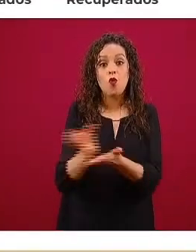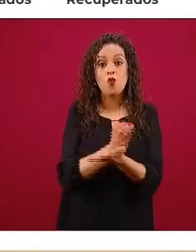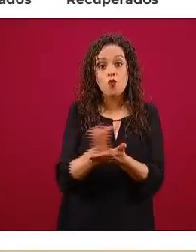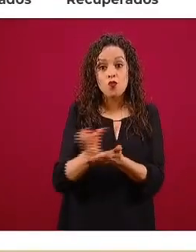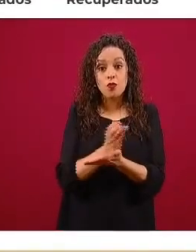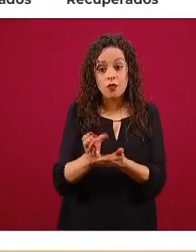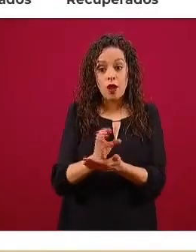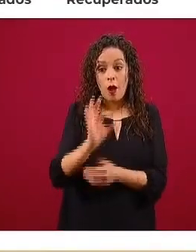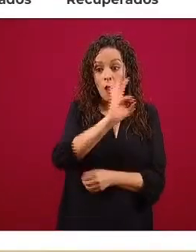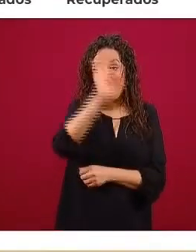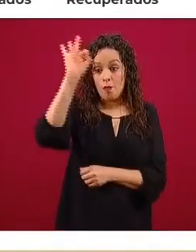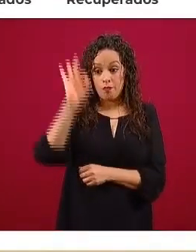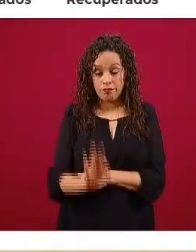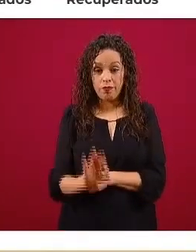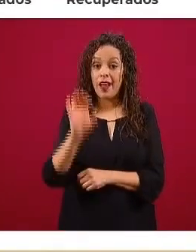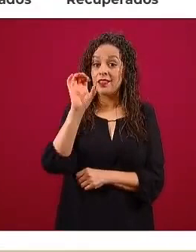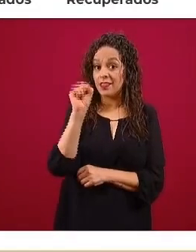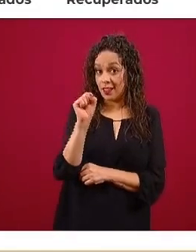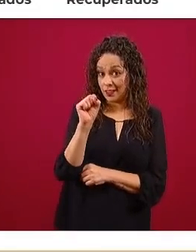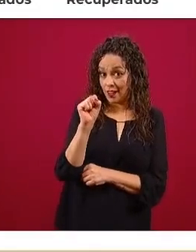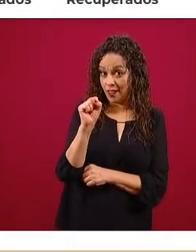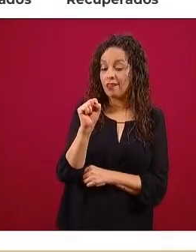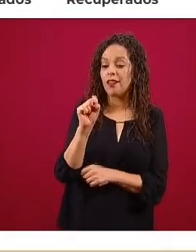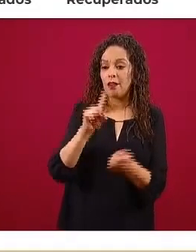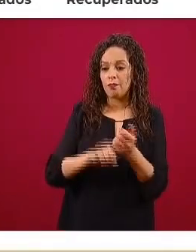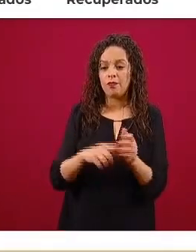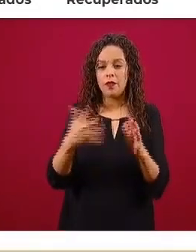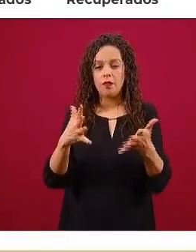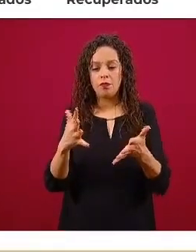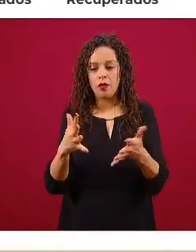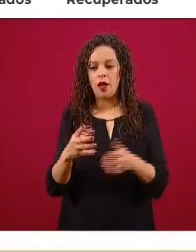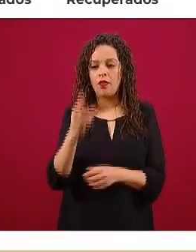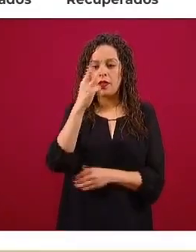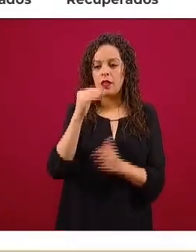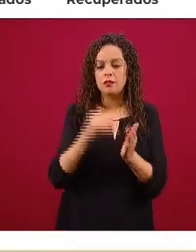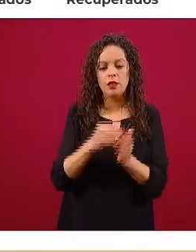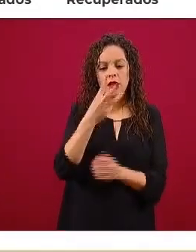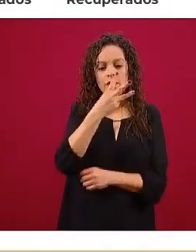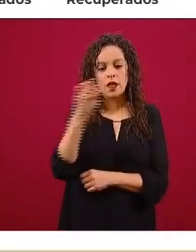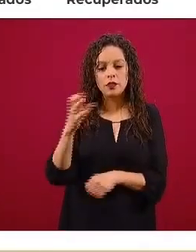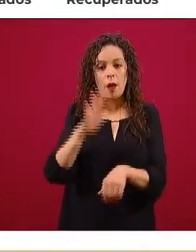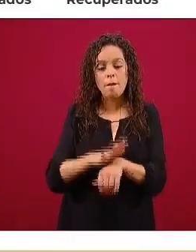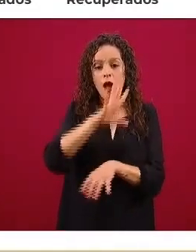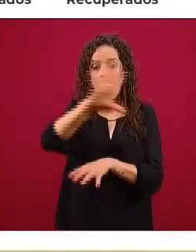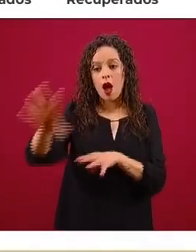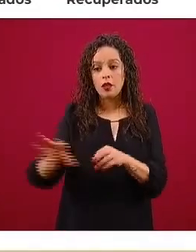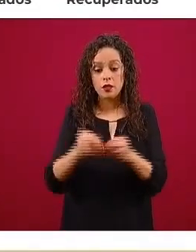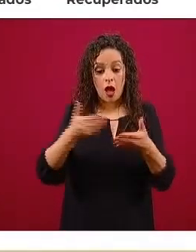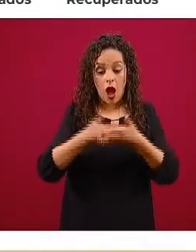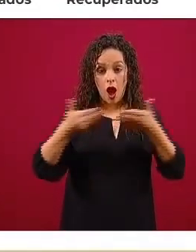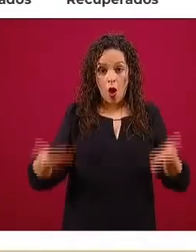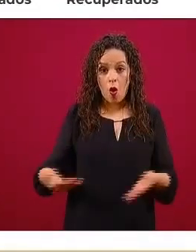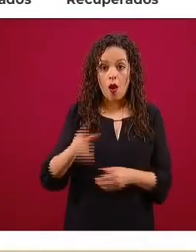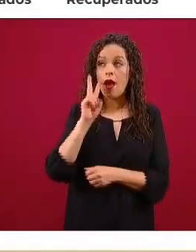similar, 60%, realmente son alrededor de 3.300 casos más que se suman, ahora son